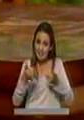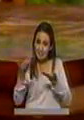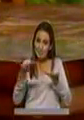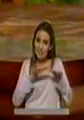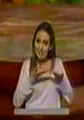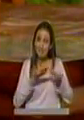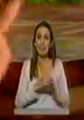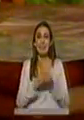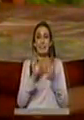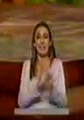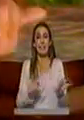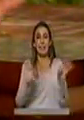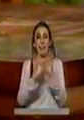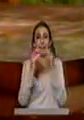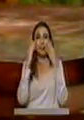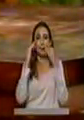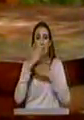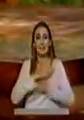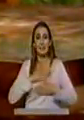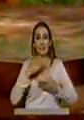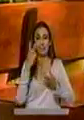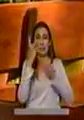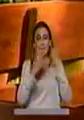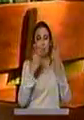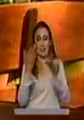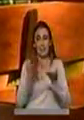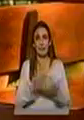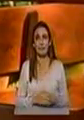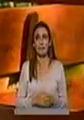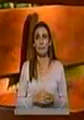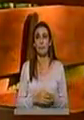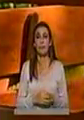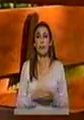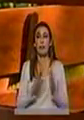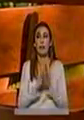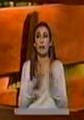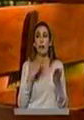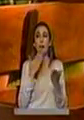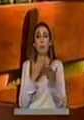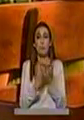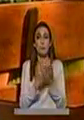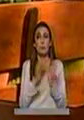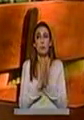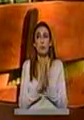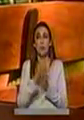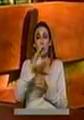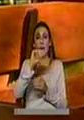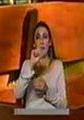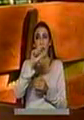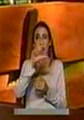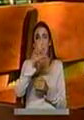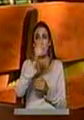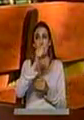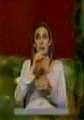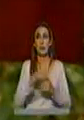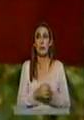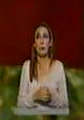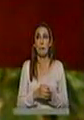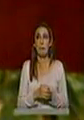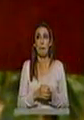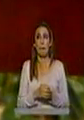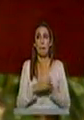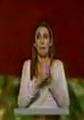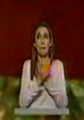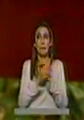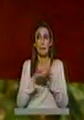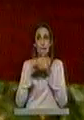Hacienda Manantiales de Rocío. Por favor, vengan. Muchas gracias, economista. Muy gentil. Bueno, es el turno de Carlos Zambrano. Bien, aprovechando